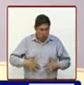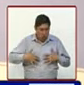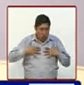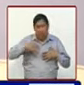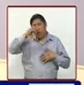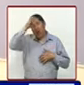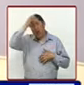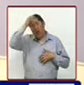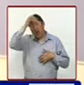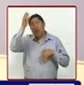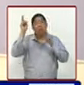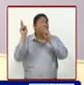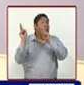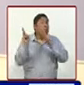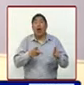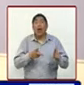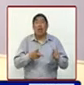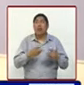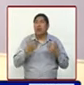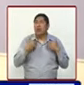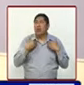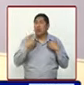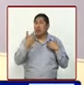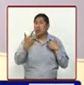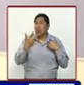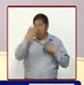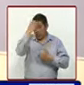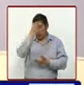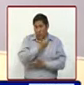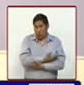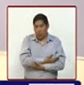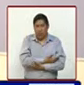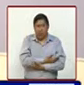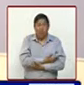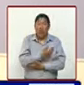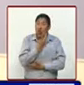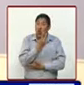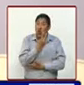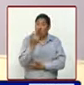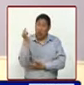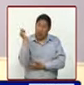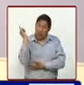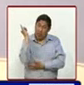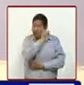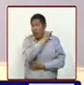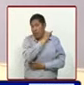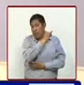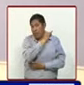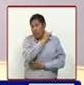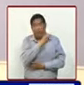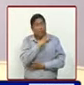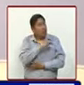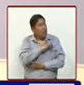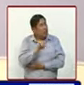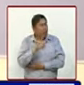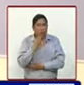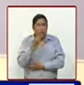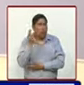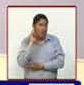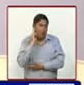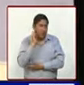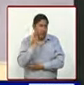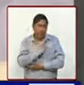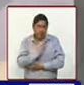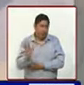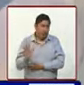Cobija Pando, tengo tres hijos, soy madre de tres hijos, que dos están allá, huérfano igual, porque yo